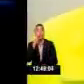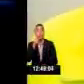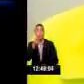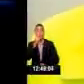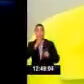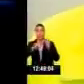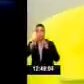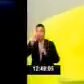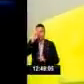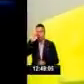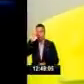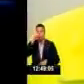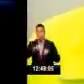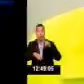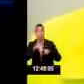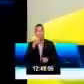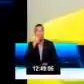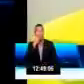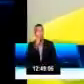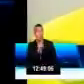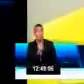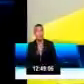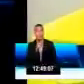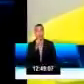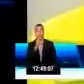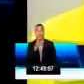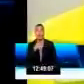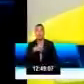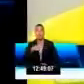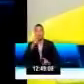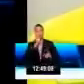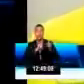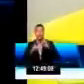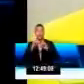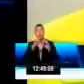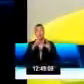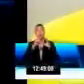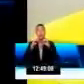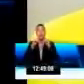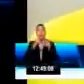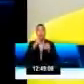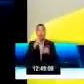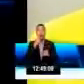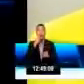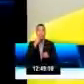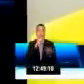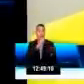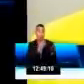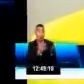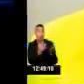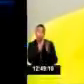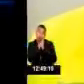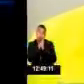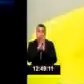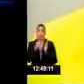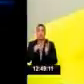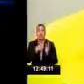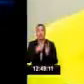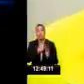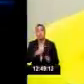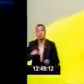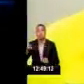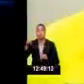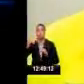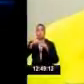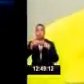estado etílico, amigo del papá, con quien había estado ingiriendo bebidas alcohólicas en el interior del domicilio, había tratado